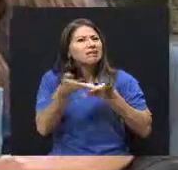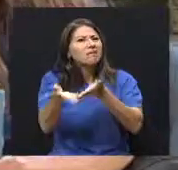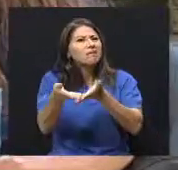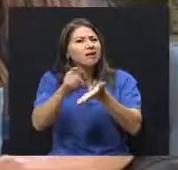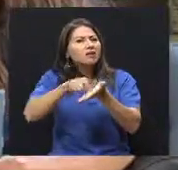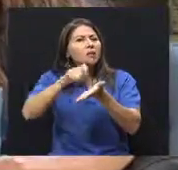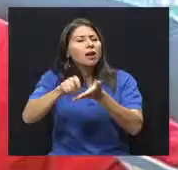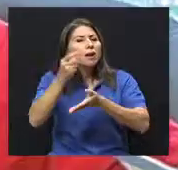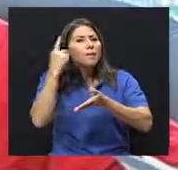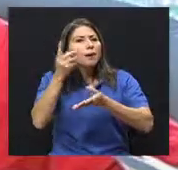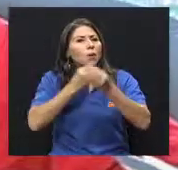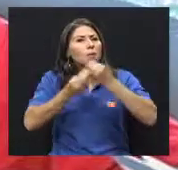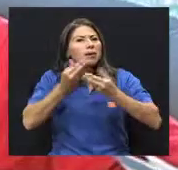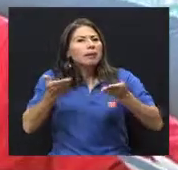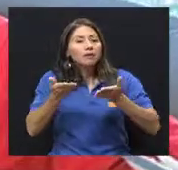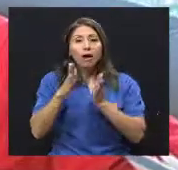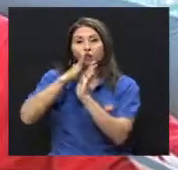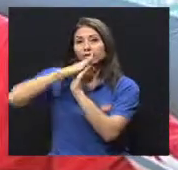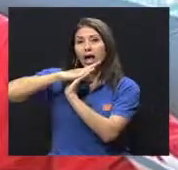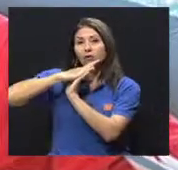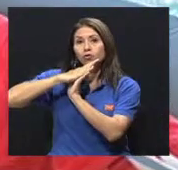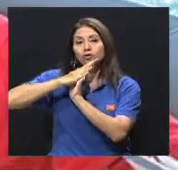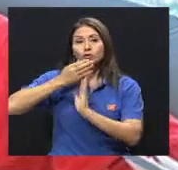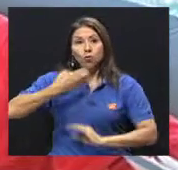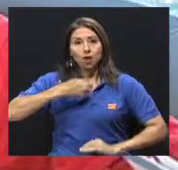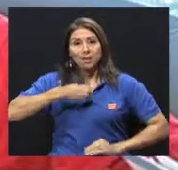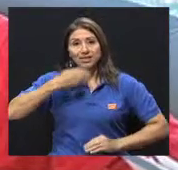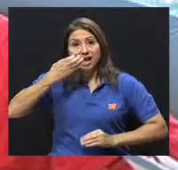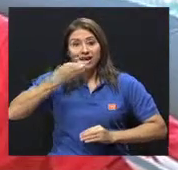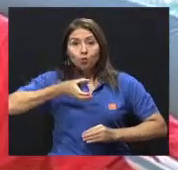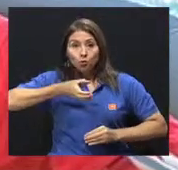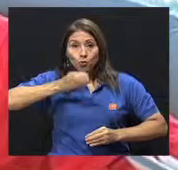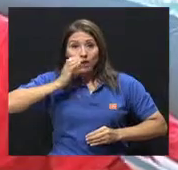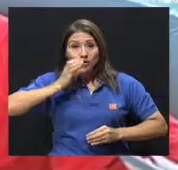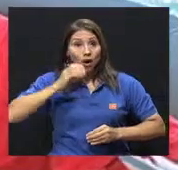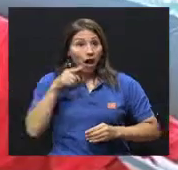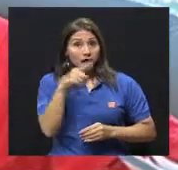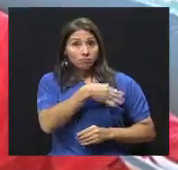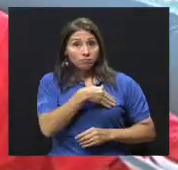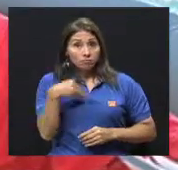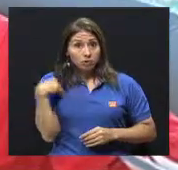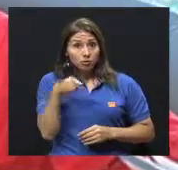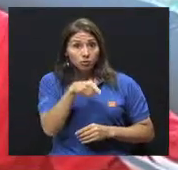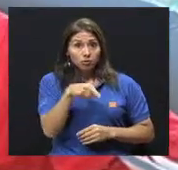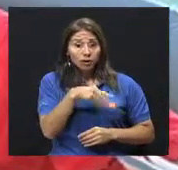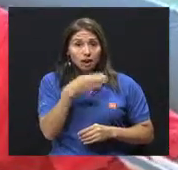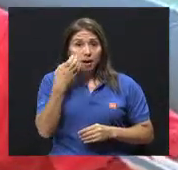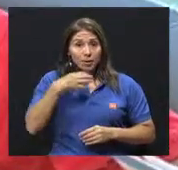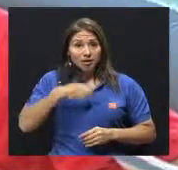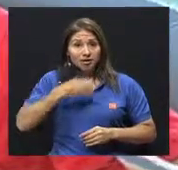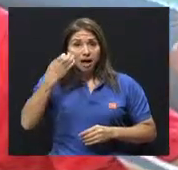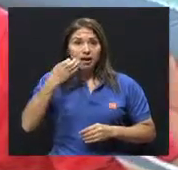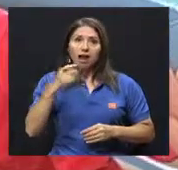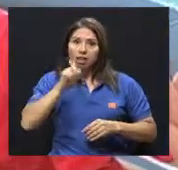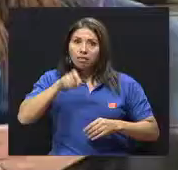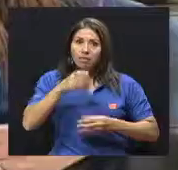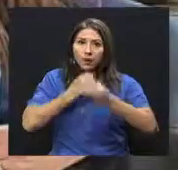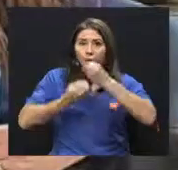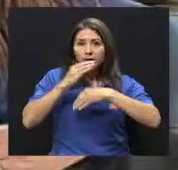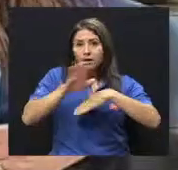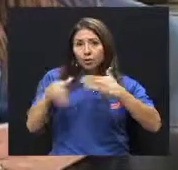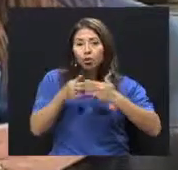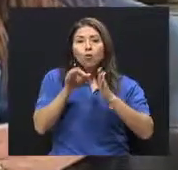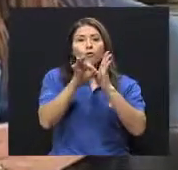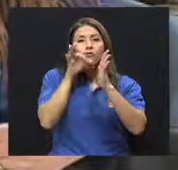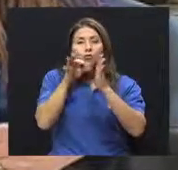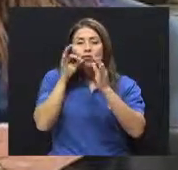¿Qué llevas de merienda? Ya, y un sándwich y una manzana y un frasco. Ah, ¿te gusta la manzana entonces? Ah, bueno, porque hay que comer de